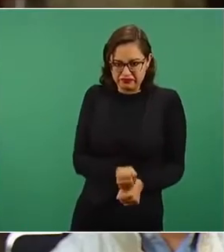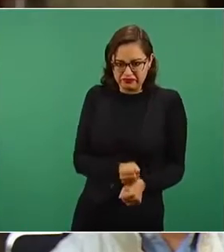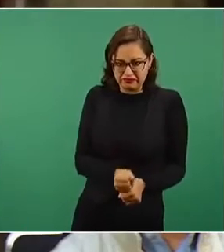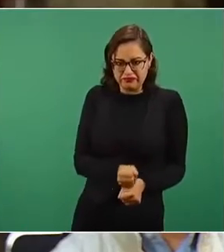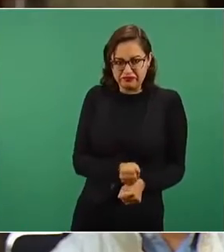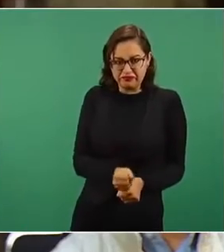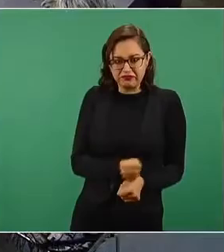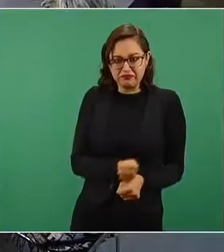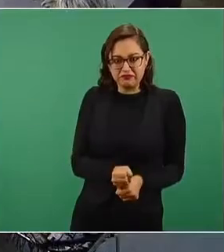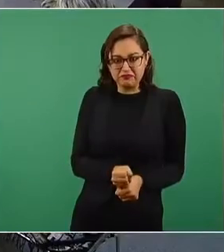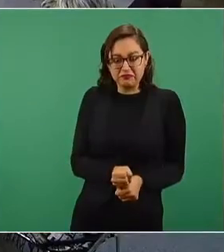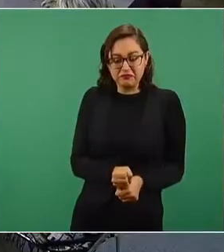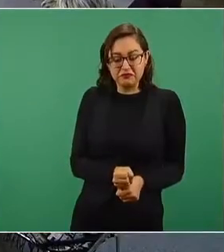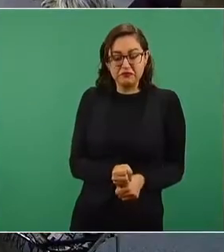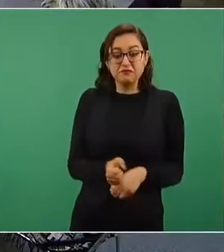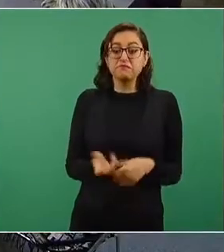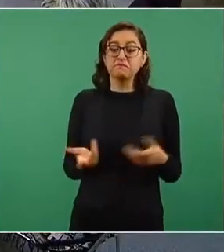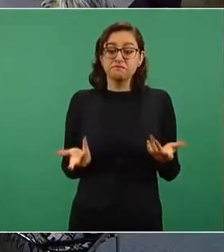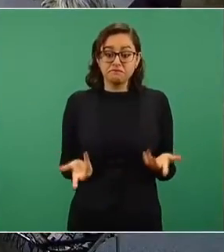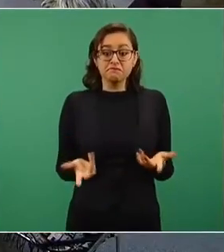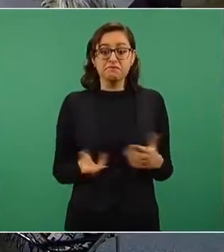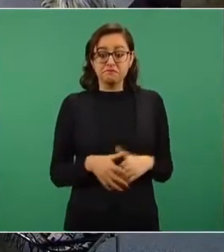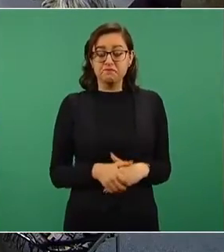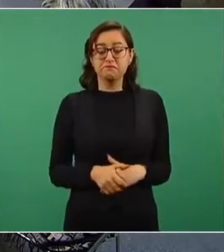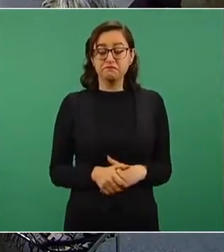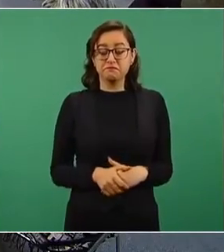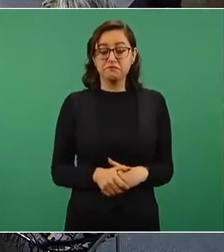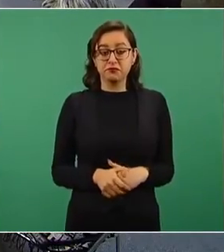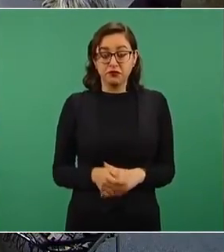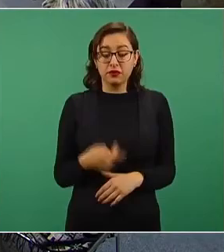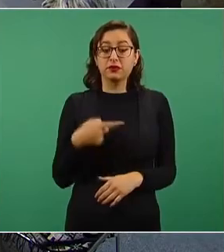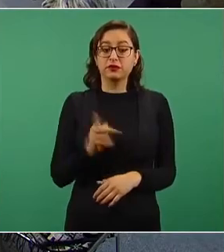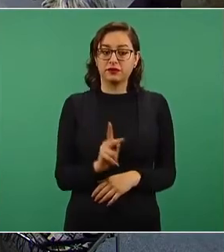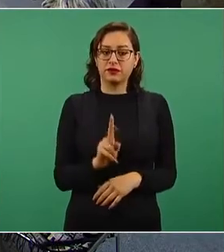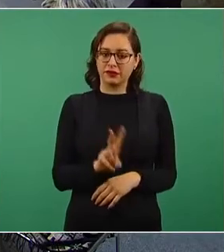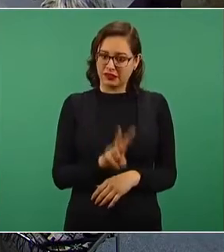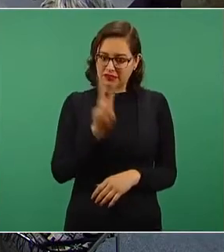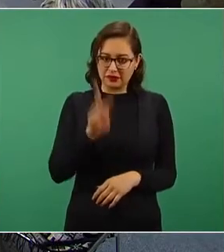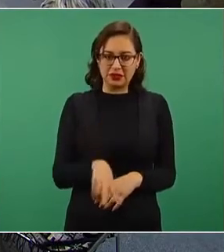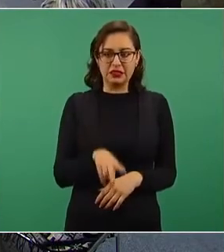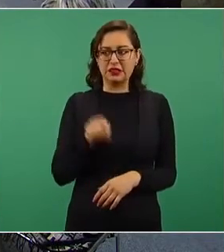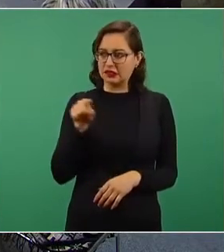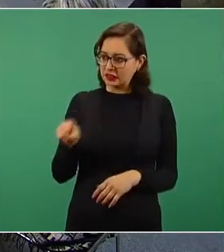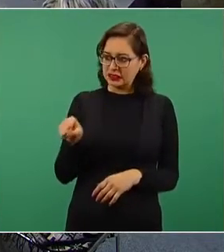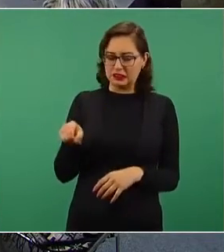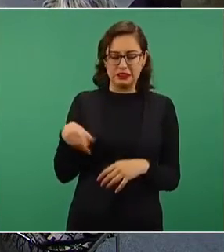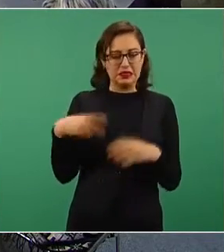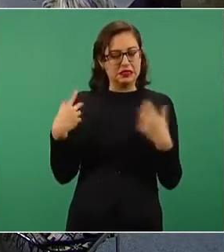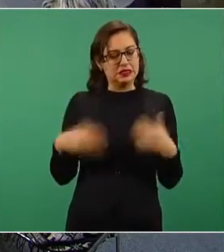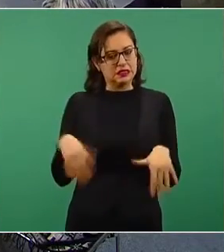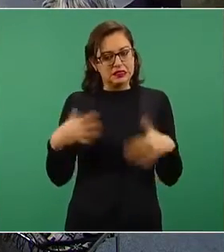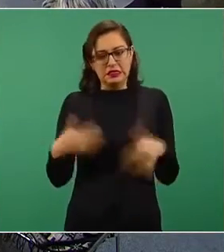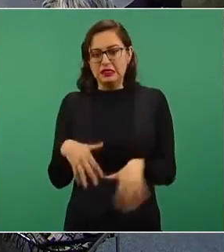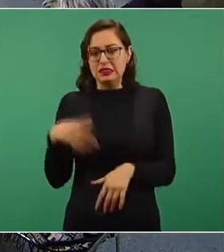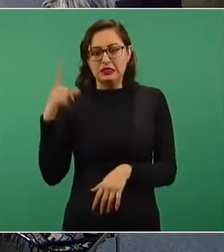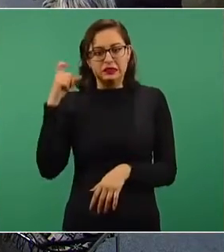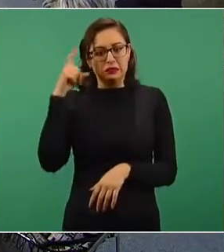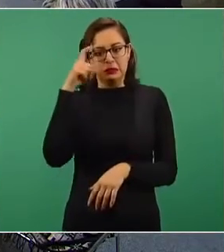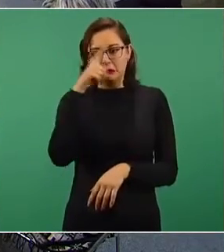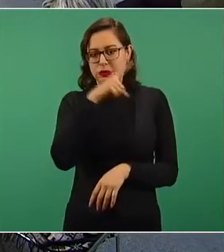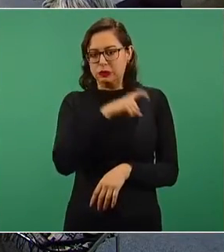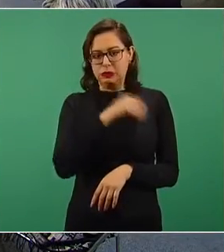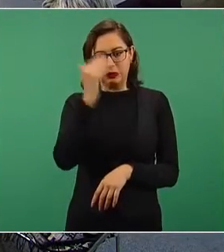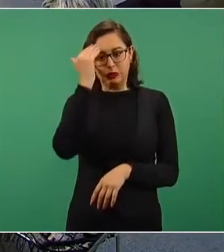Ni voy a decir de qué va ahí, pues, ¿no? Pero es un caso emblemático y